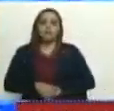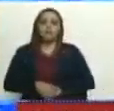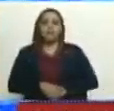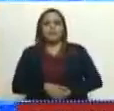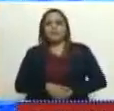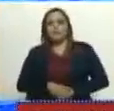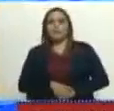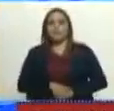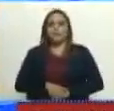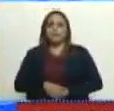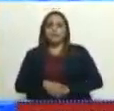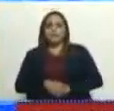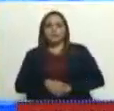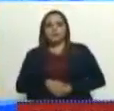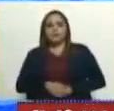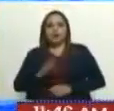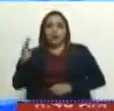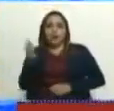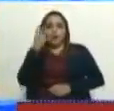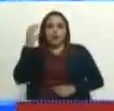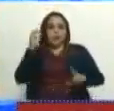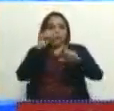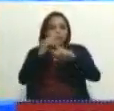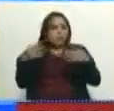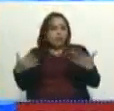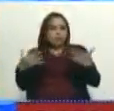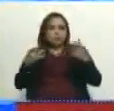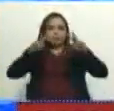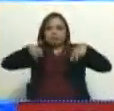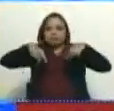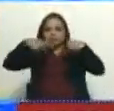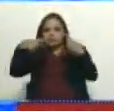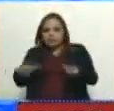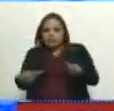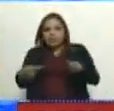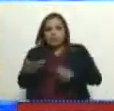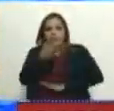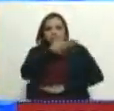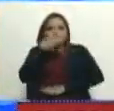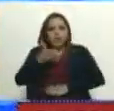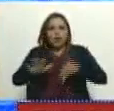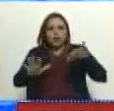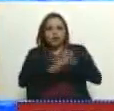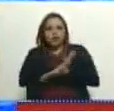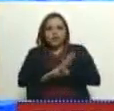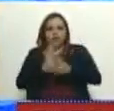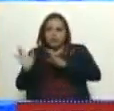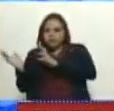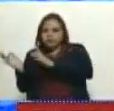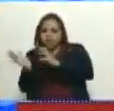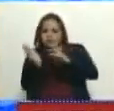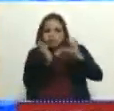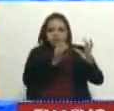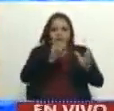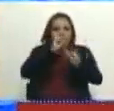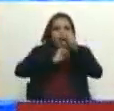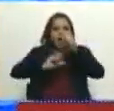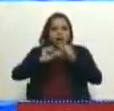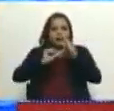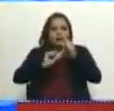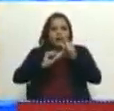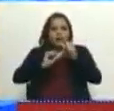Como cuarto vértice tenemos la recuperación y restauración de la cobertura vegetal de la cuenca del lago